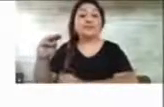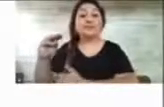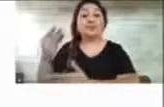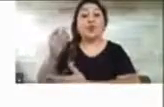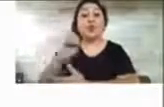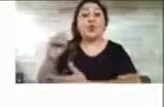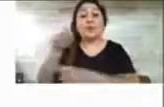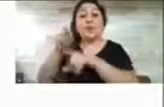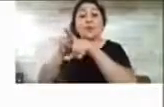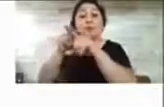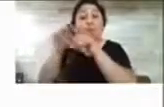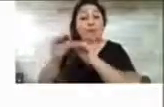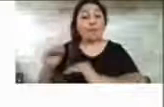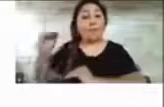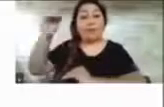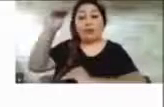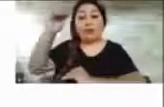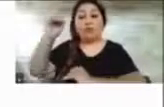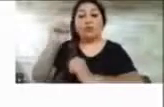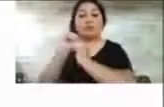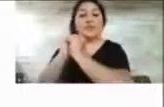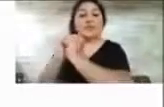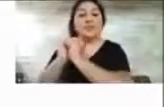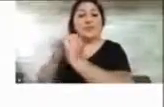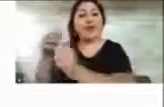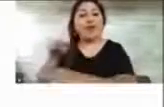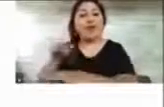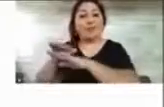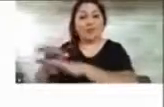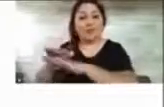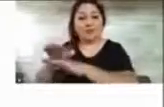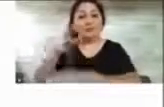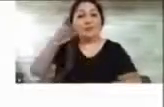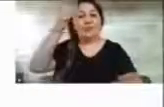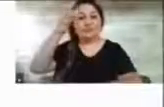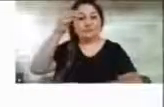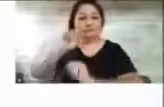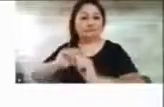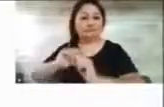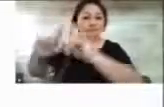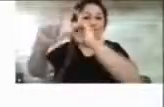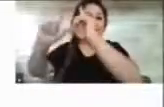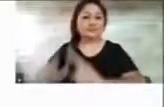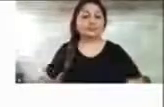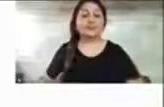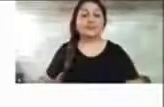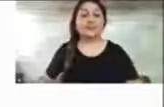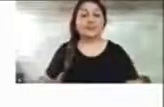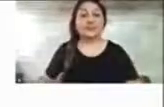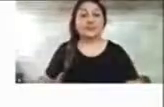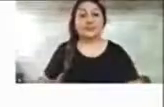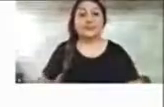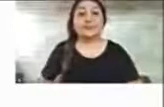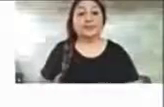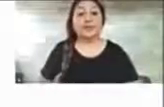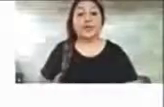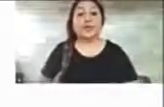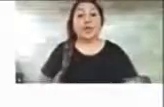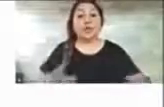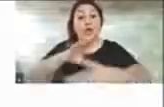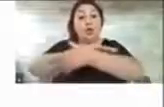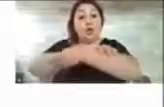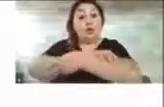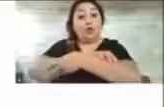hermano mayor, que puede estar también entonces apoyando este aprendizaje. A partir de un convenio entre el